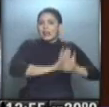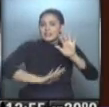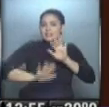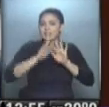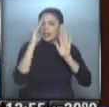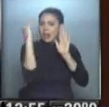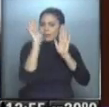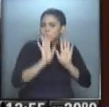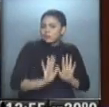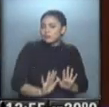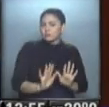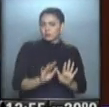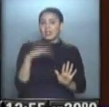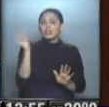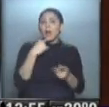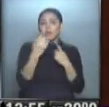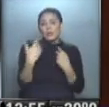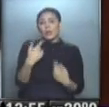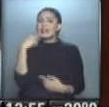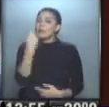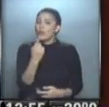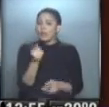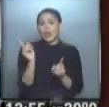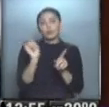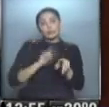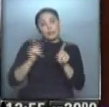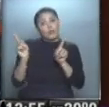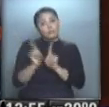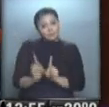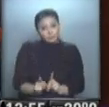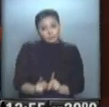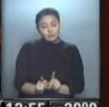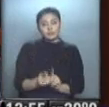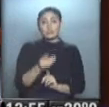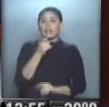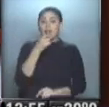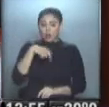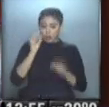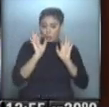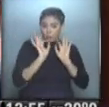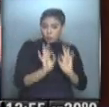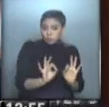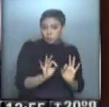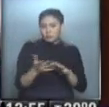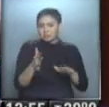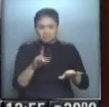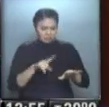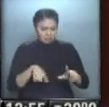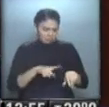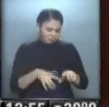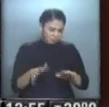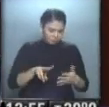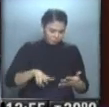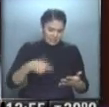todas las preguntas puedan ser respondidas en un tiempo razonable. Después que terminemos, que son